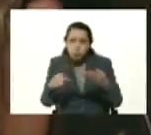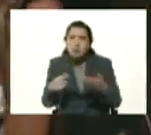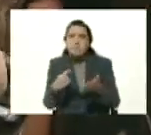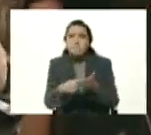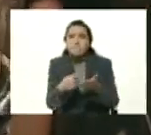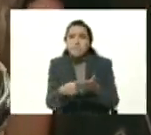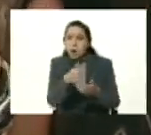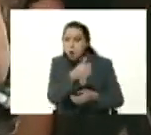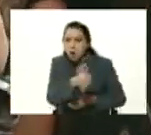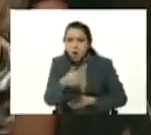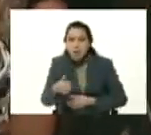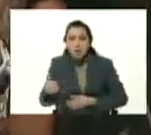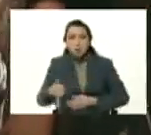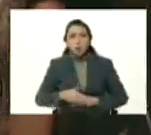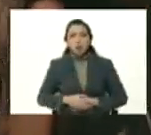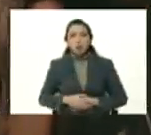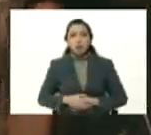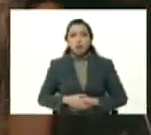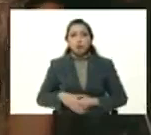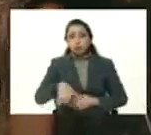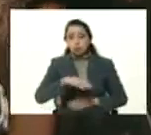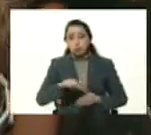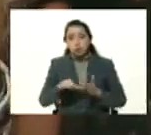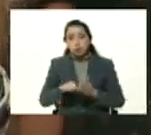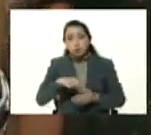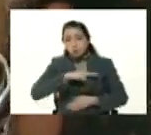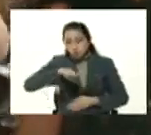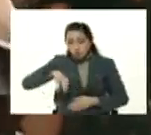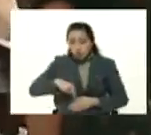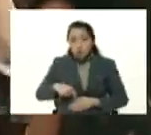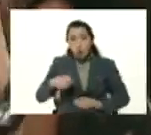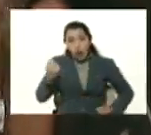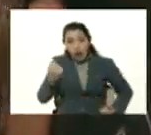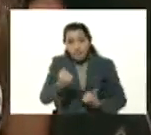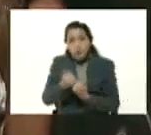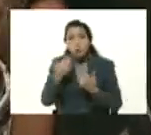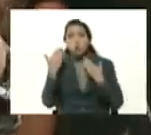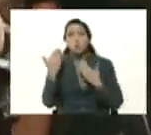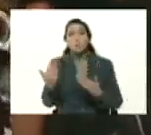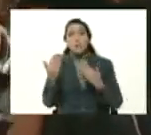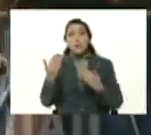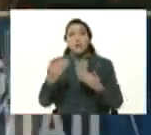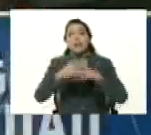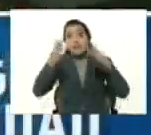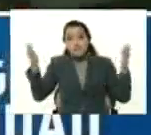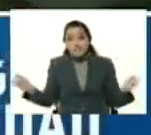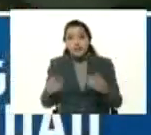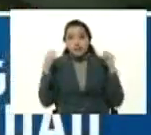aranceles, donde estamos pidiendo apoyo para promover